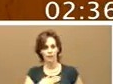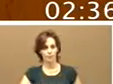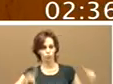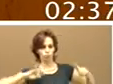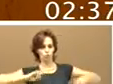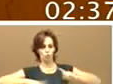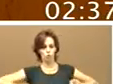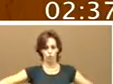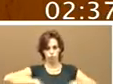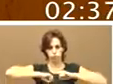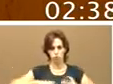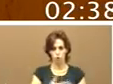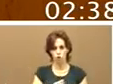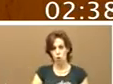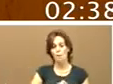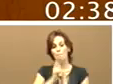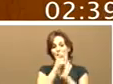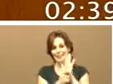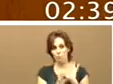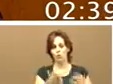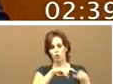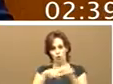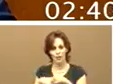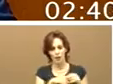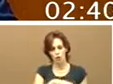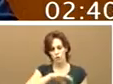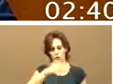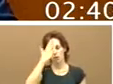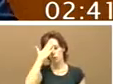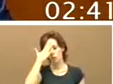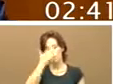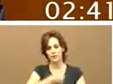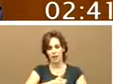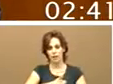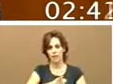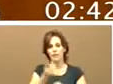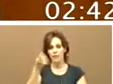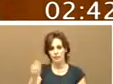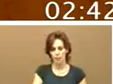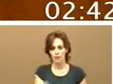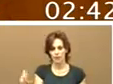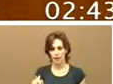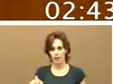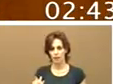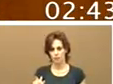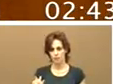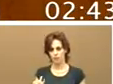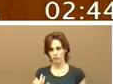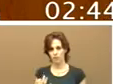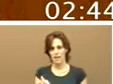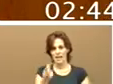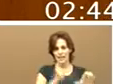ese principio de solidaridad quede claro y nos parece importante que no nos juguemos, que no hagamos jugar a Extremadura